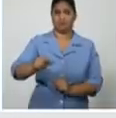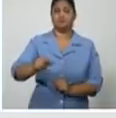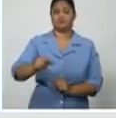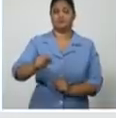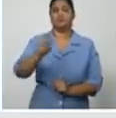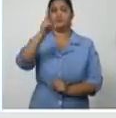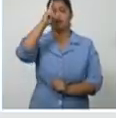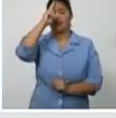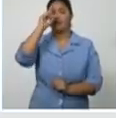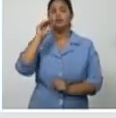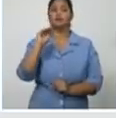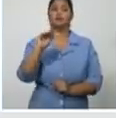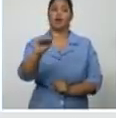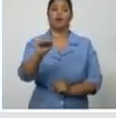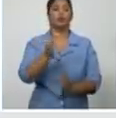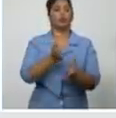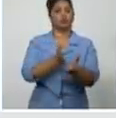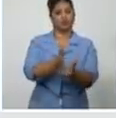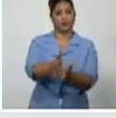ingresados en nuestro país,